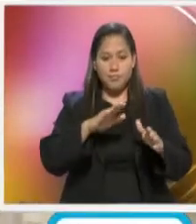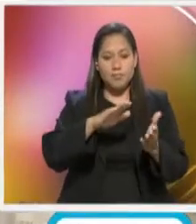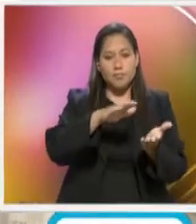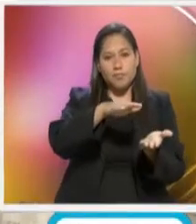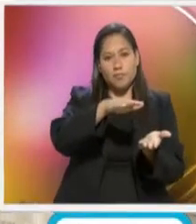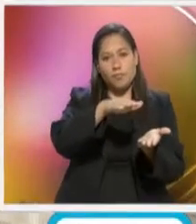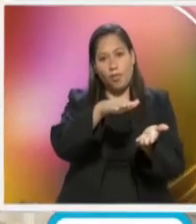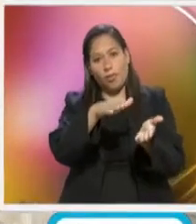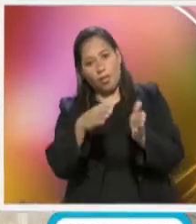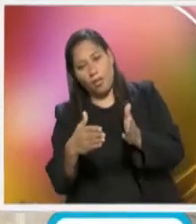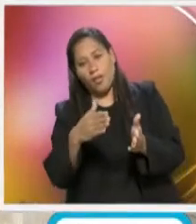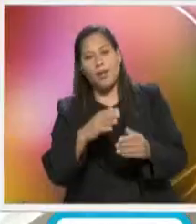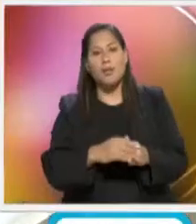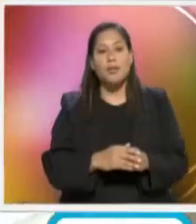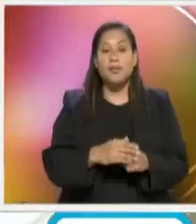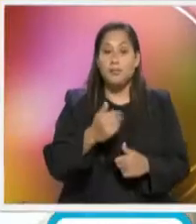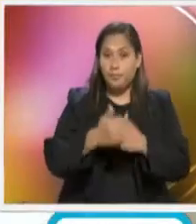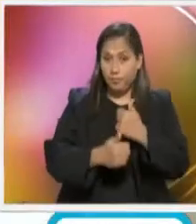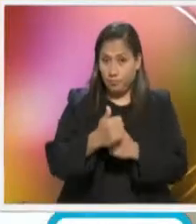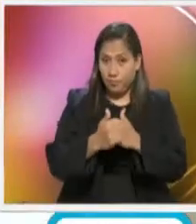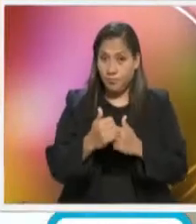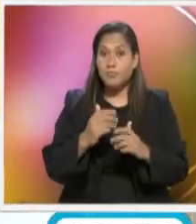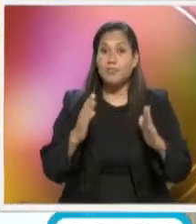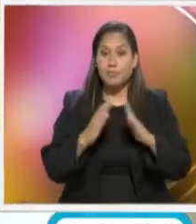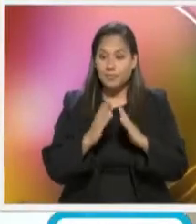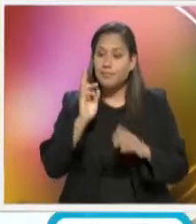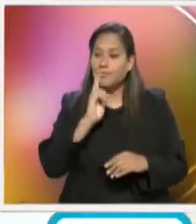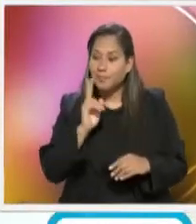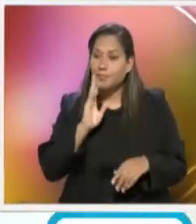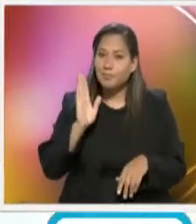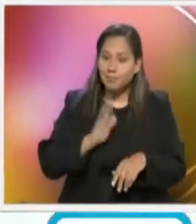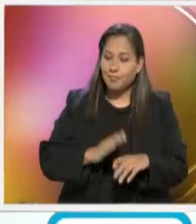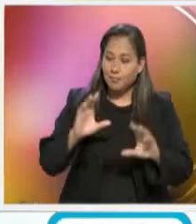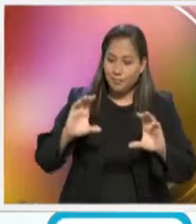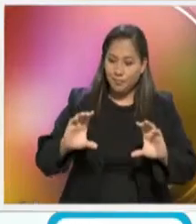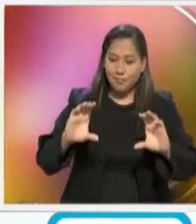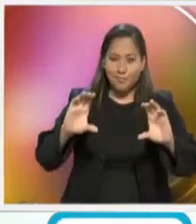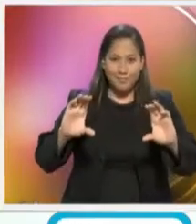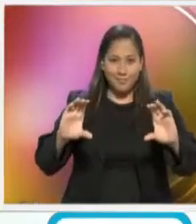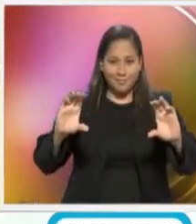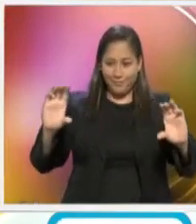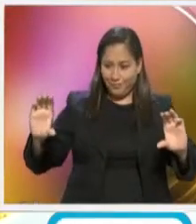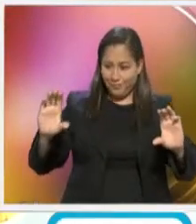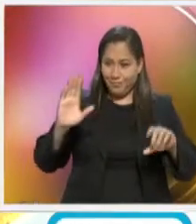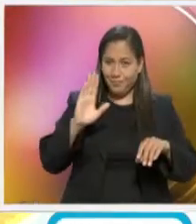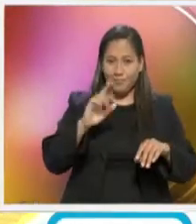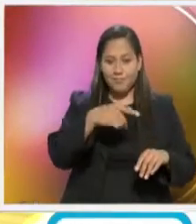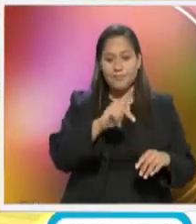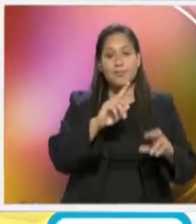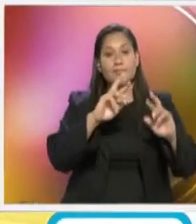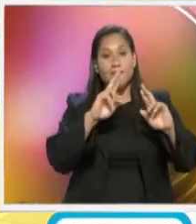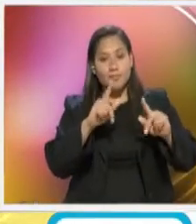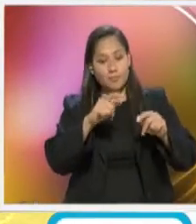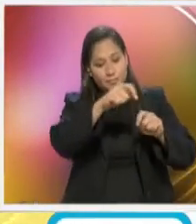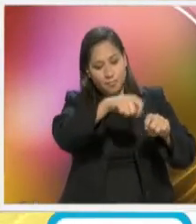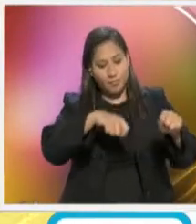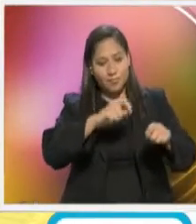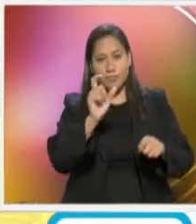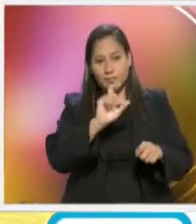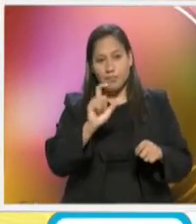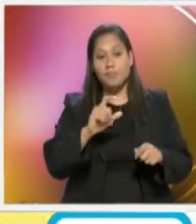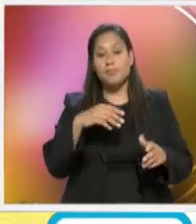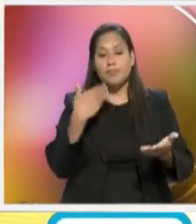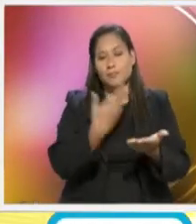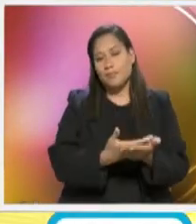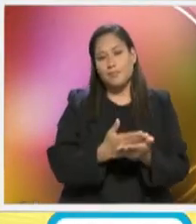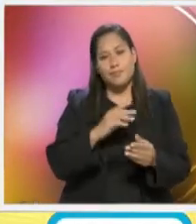medio cayendo. Se puede hacer una competencia incluso en casa, a ver quién hace la torre más alta. La torre más Que alta. no se rompa a la hora de partir. Que no se caiga, Claro. sí, ya el que se le